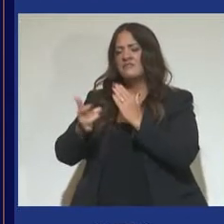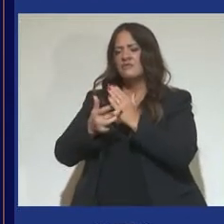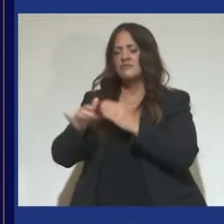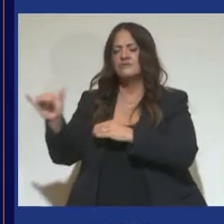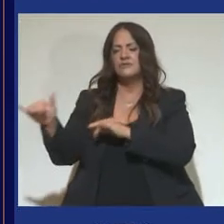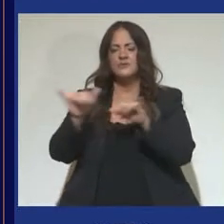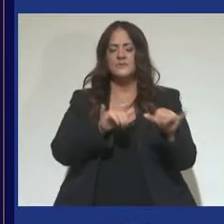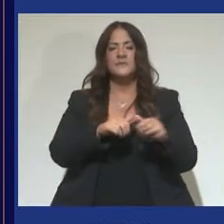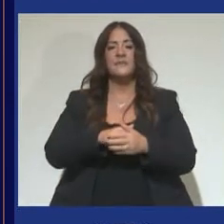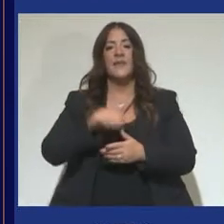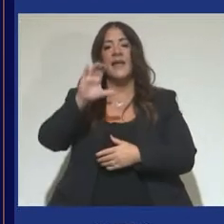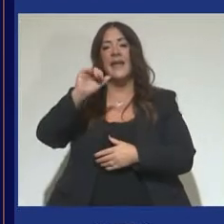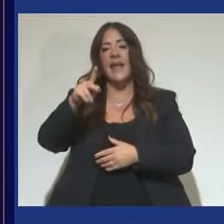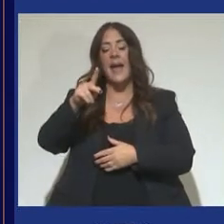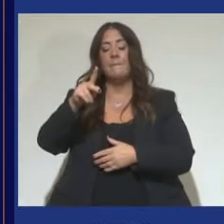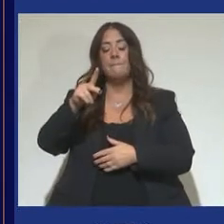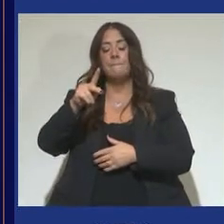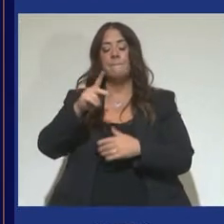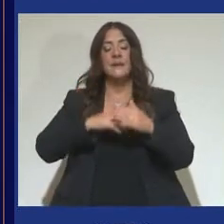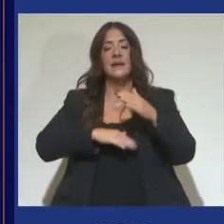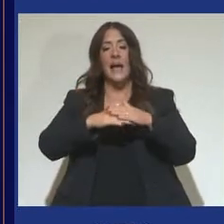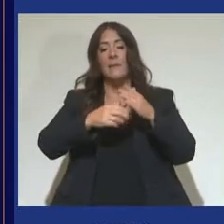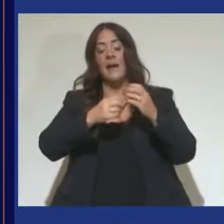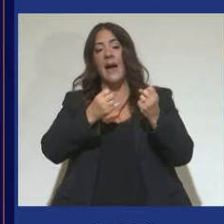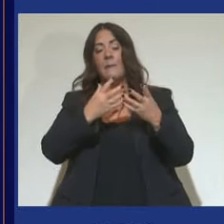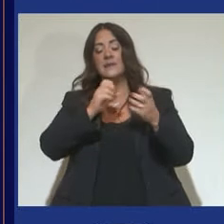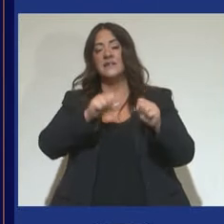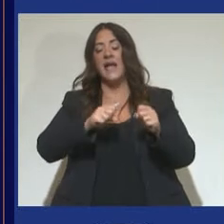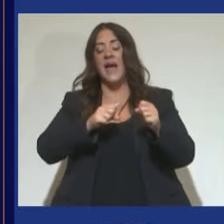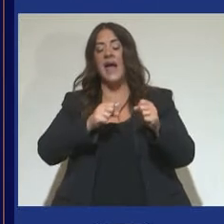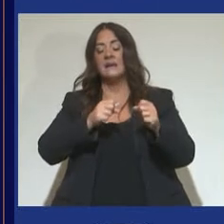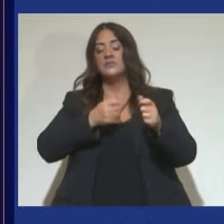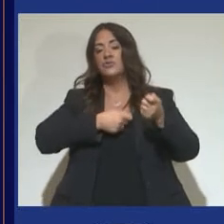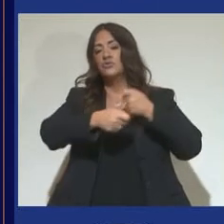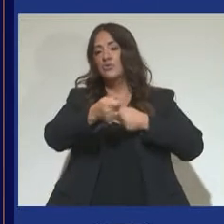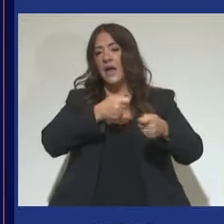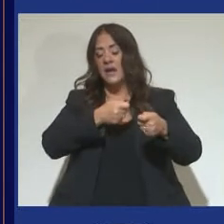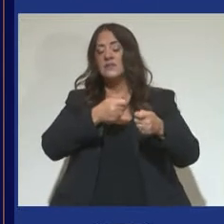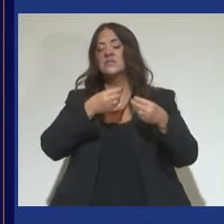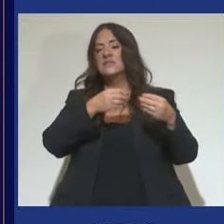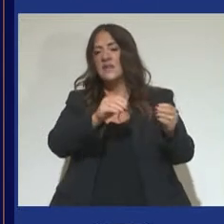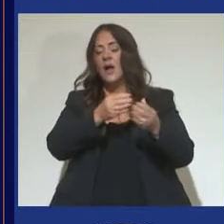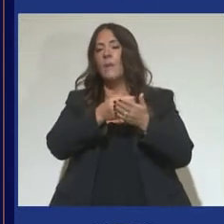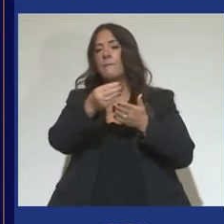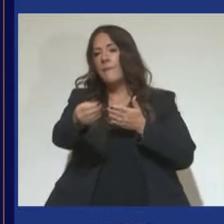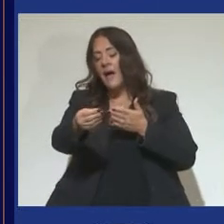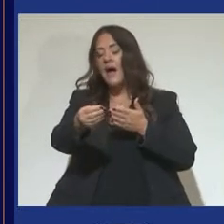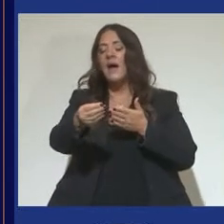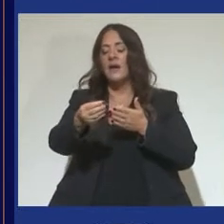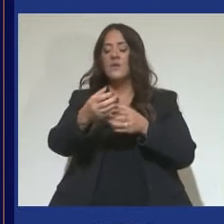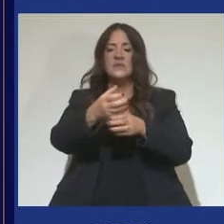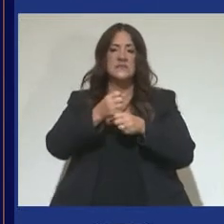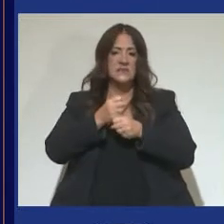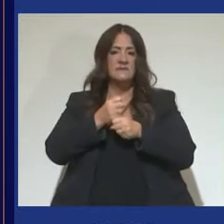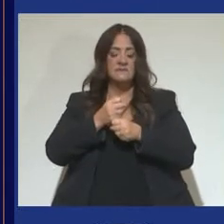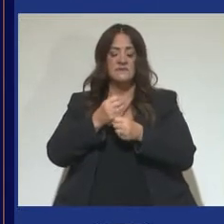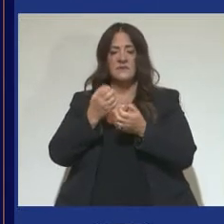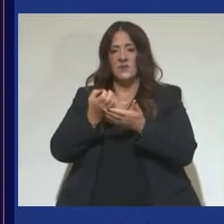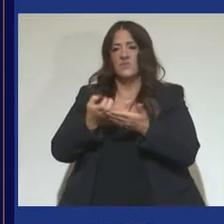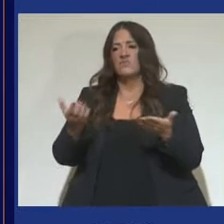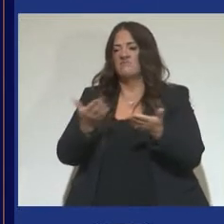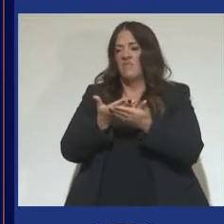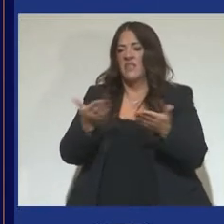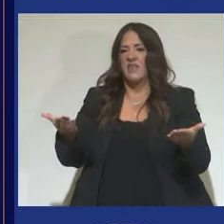de dólares más el cap en trade el intercambio de de industrias y de la